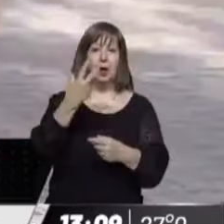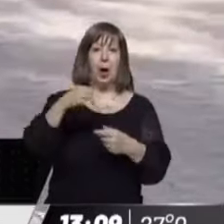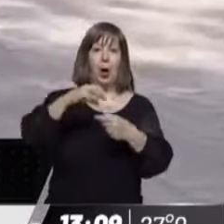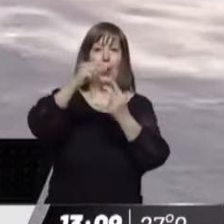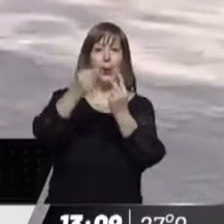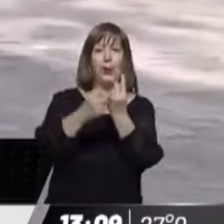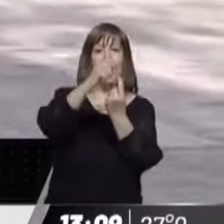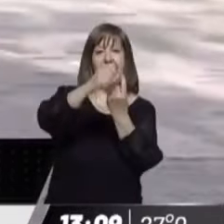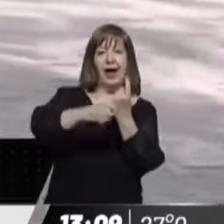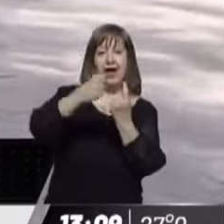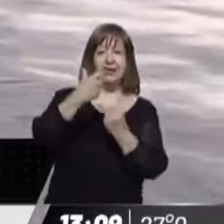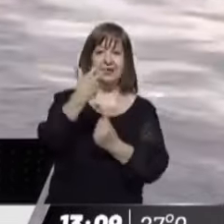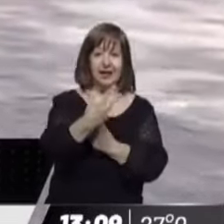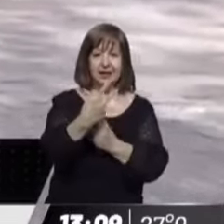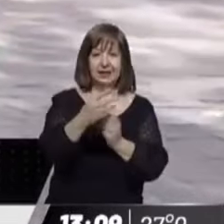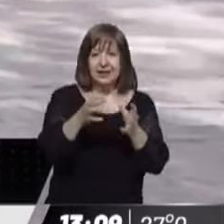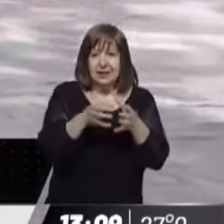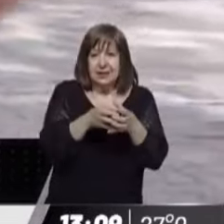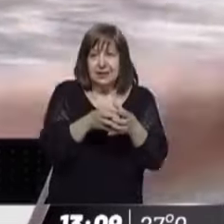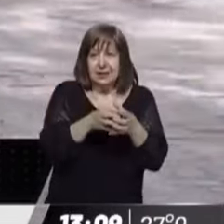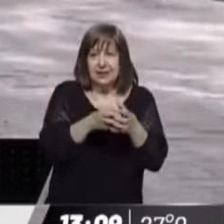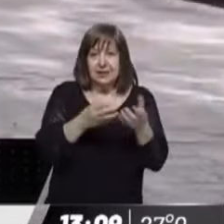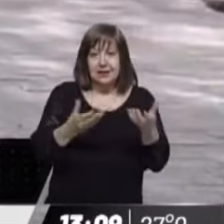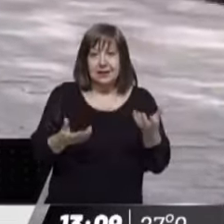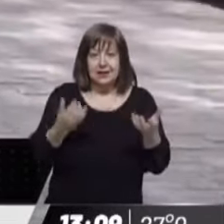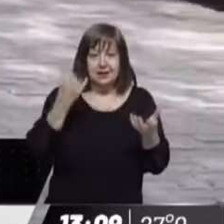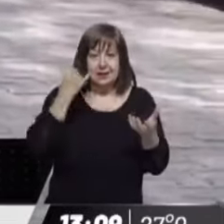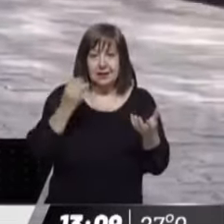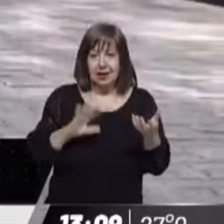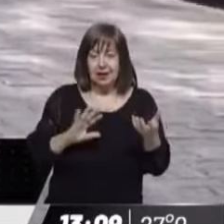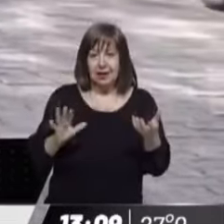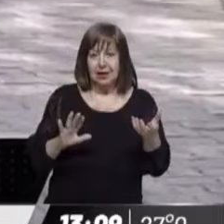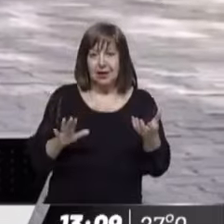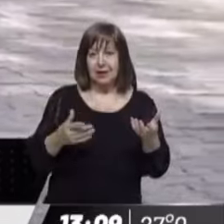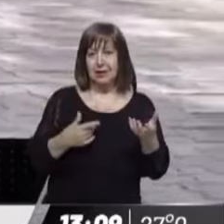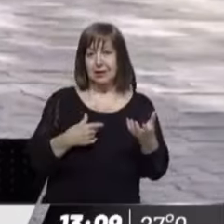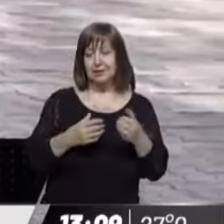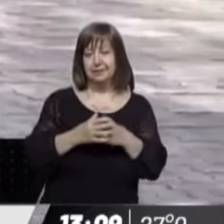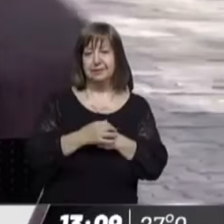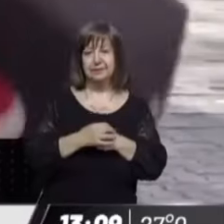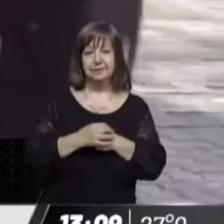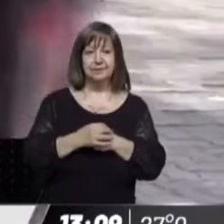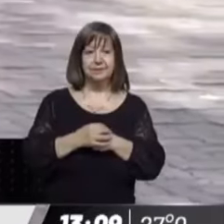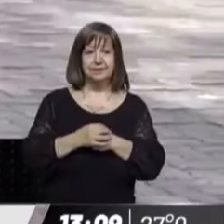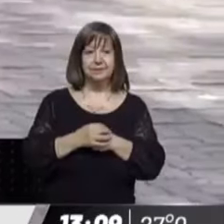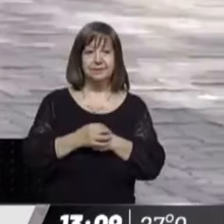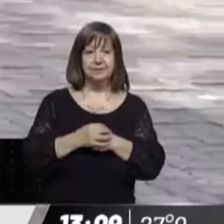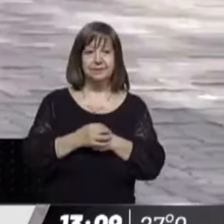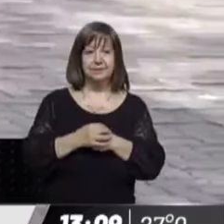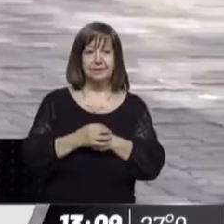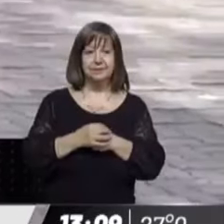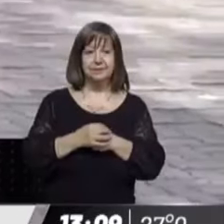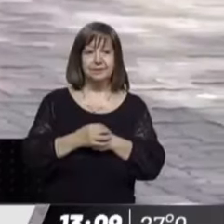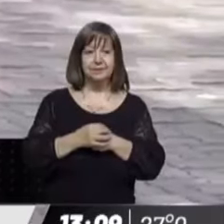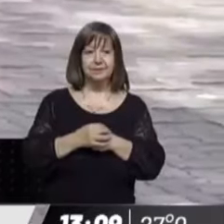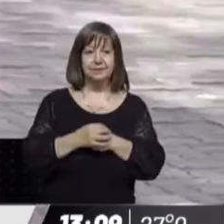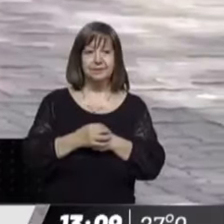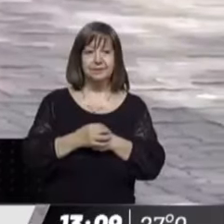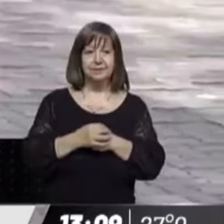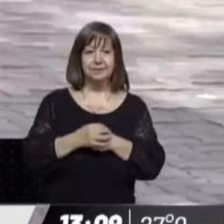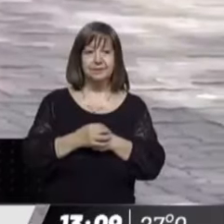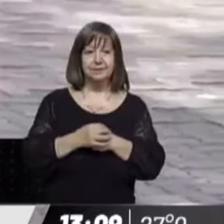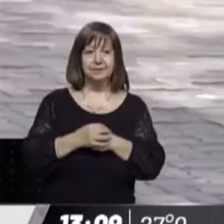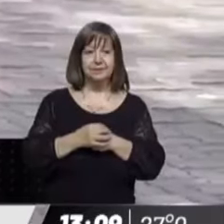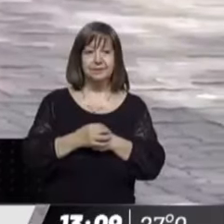compraras dos o tres kilos. Es un disparate. No, no, es que es un desastre. La verdulería, el huevo, solo a media docena